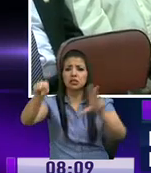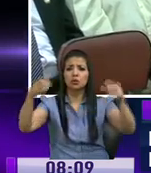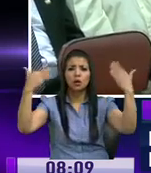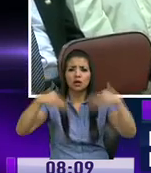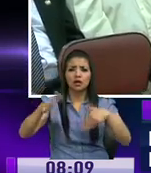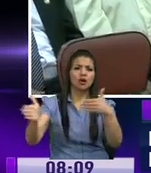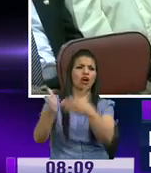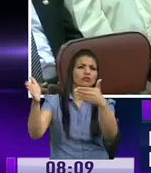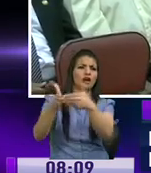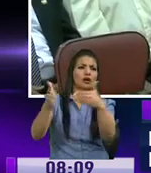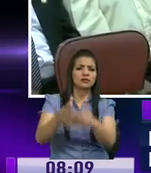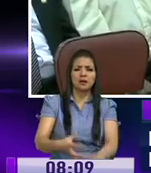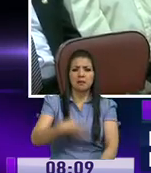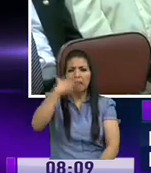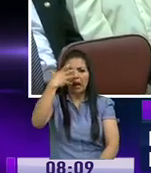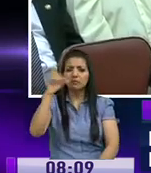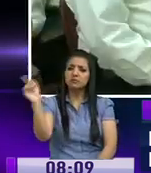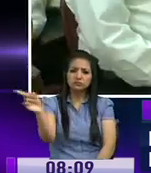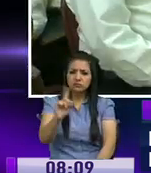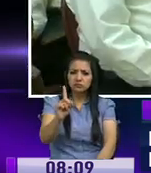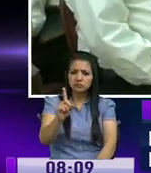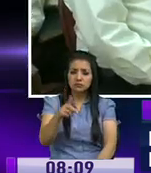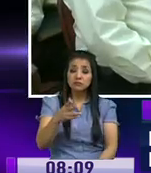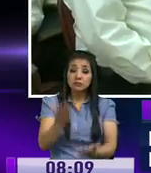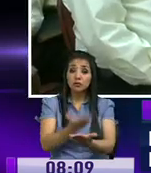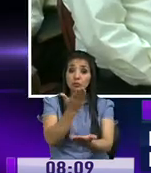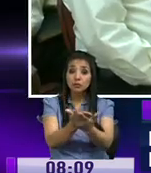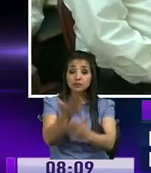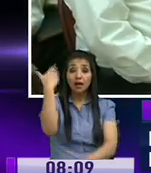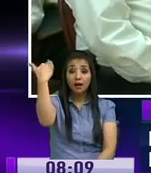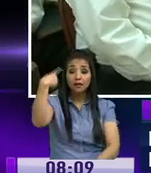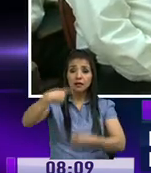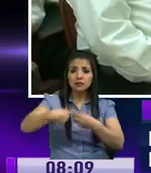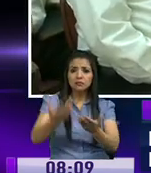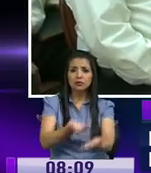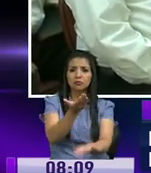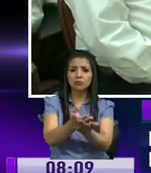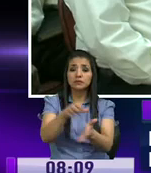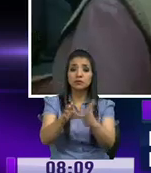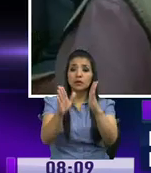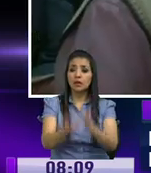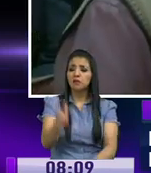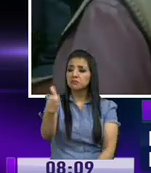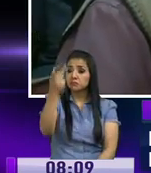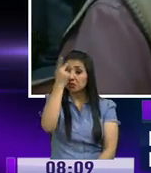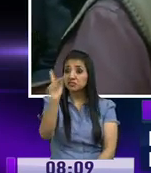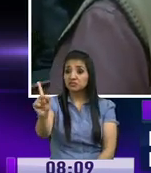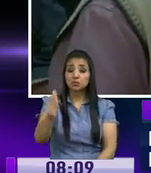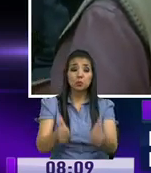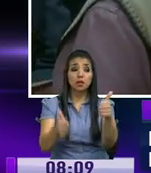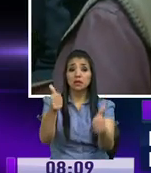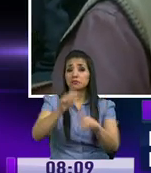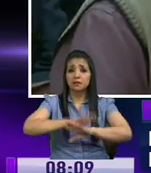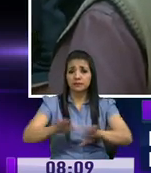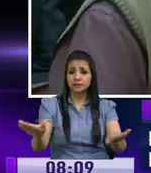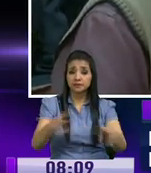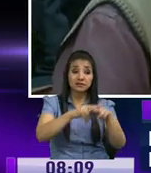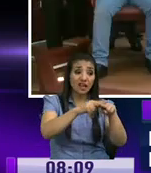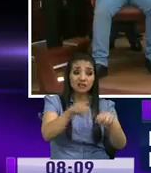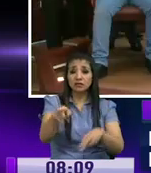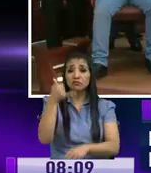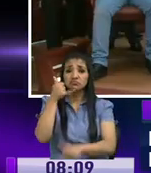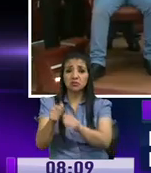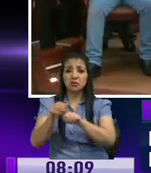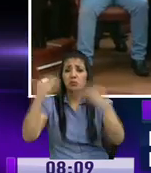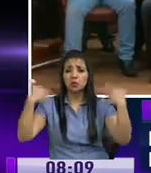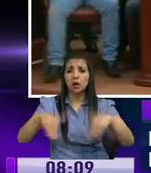oponerse, ponerse bravos y saltar para arriba. Lo que propone el alcalde de Quito es que la ciudadanía escoja por dónde ir. Es todo. Es como